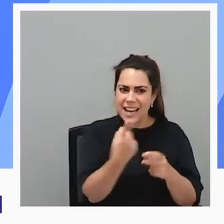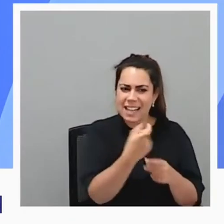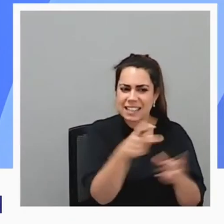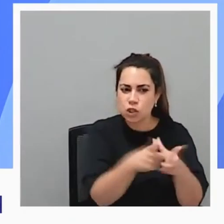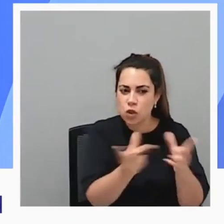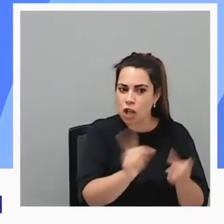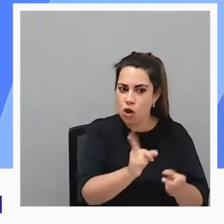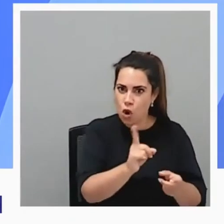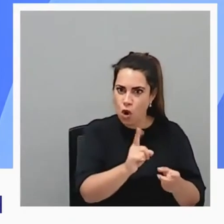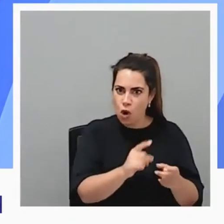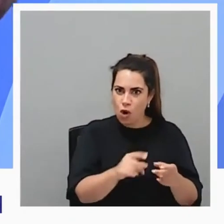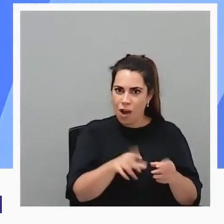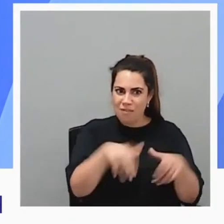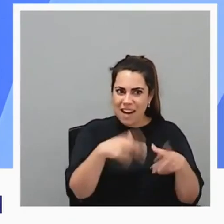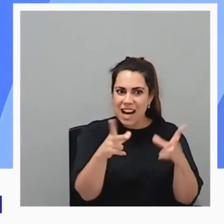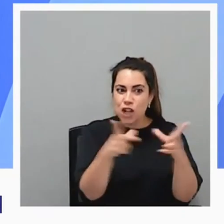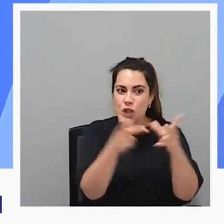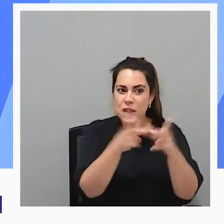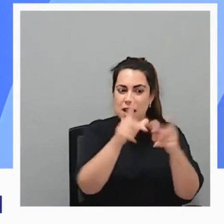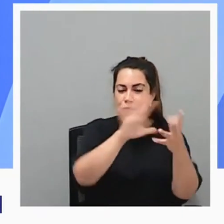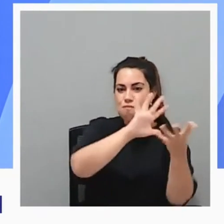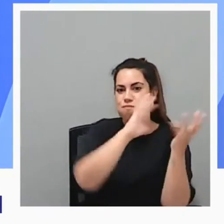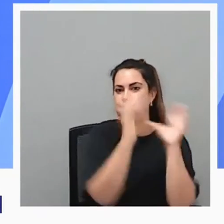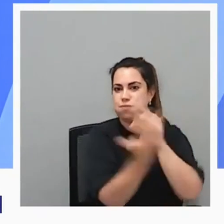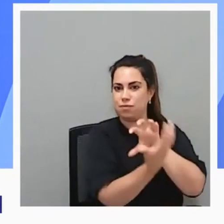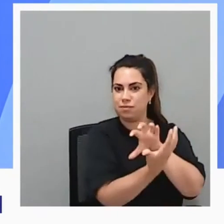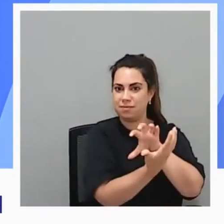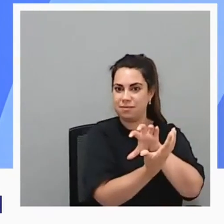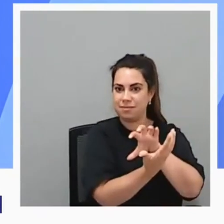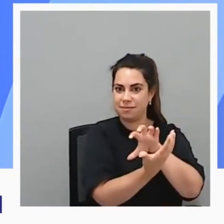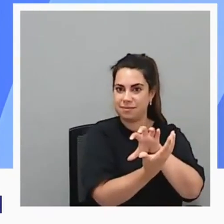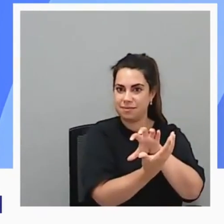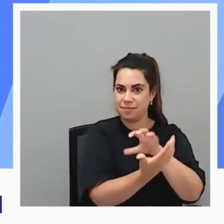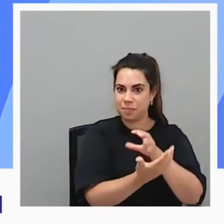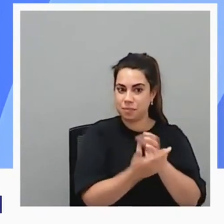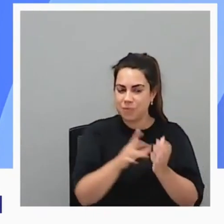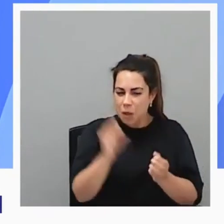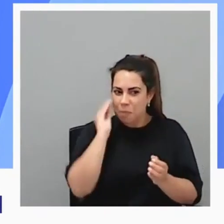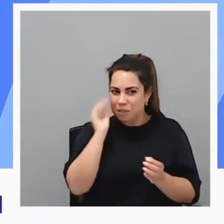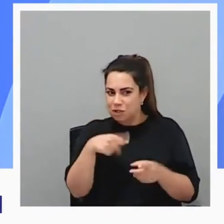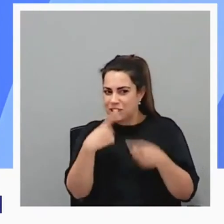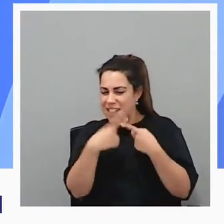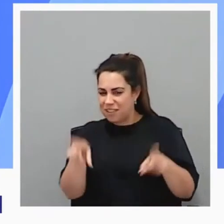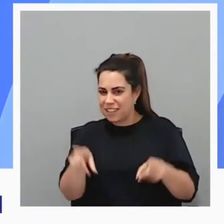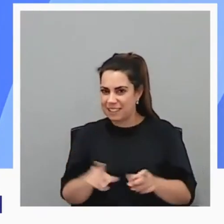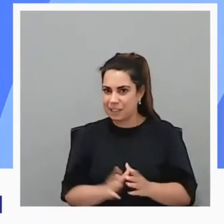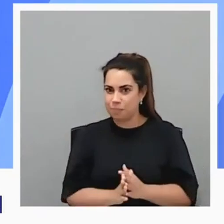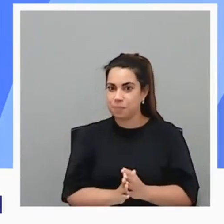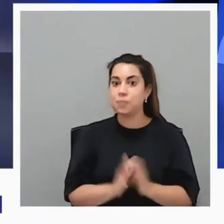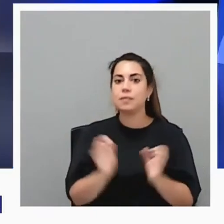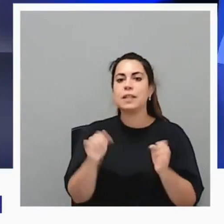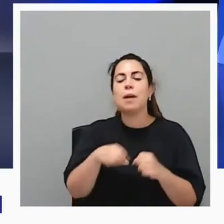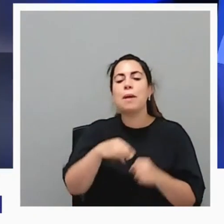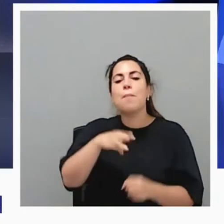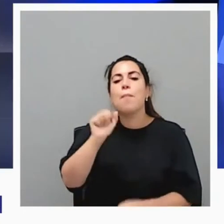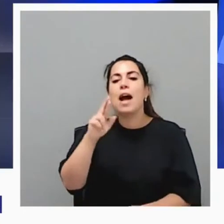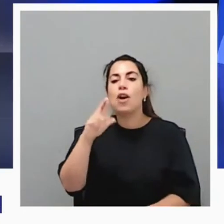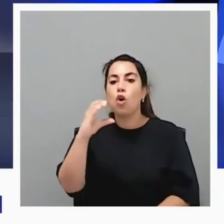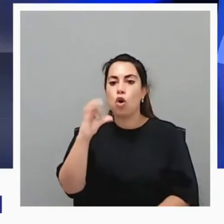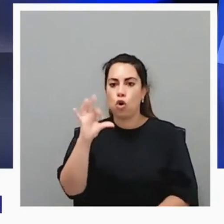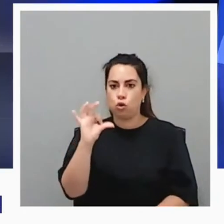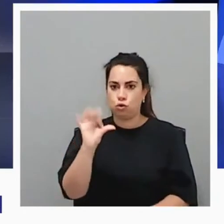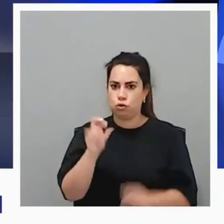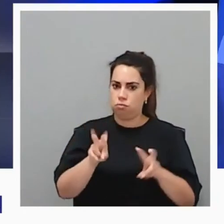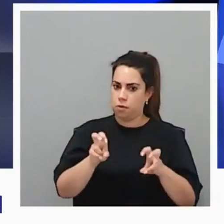transforma la sociedad. Vale. Más o menos, yo creo que esas son las diferencias. Marcos, innovaciones hay muchas. Alguna de ellas puede